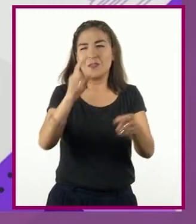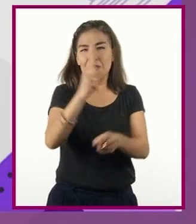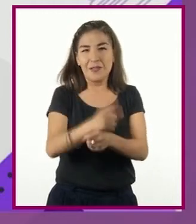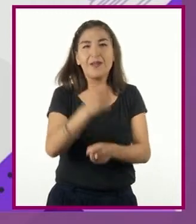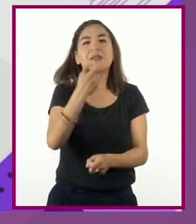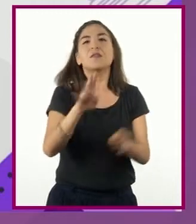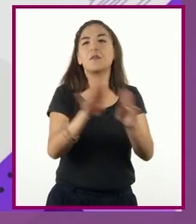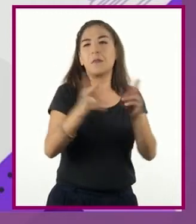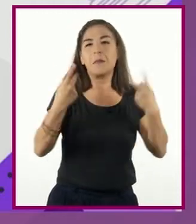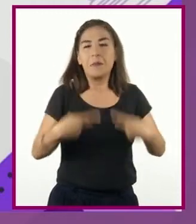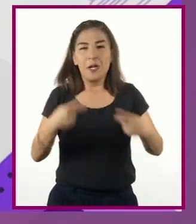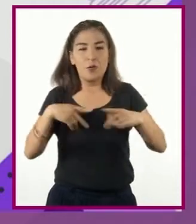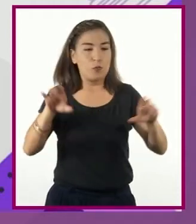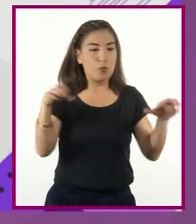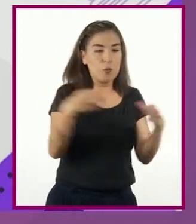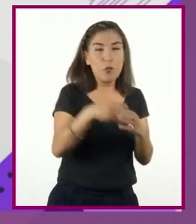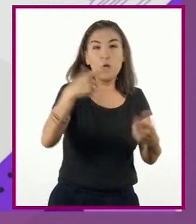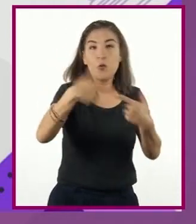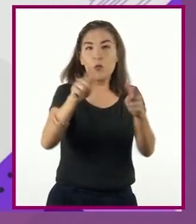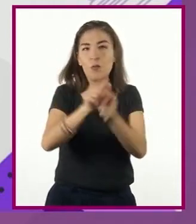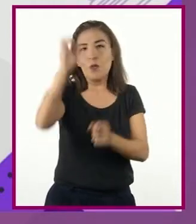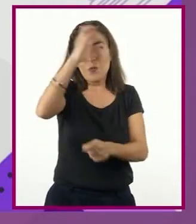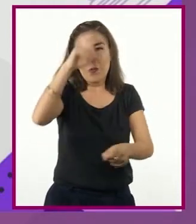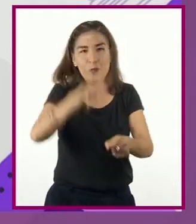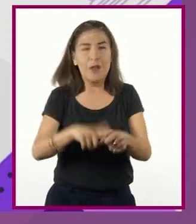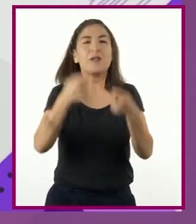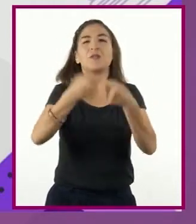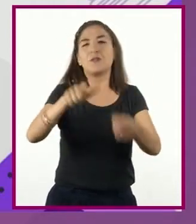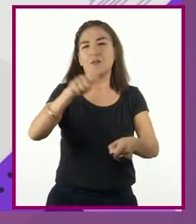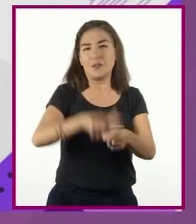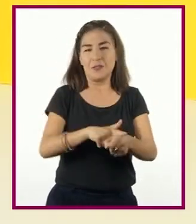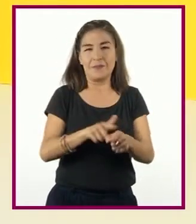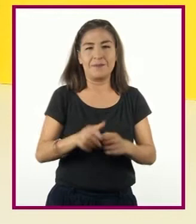la comunidad y los grupos culturales y sociales.